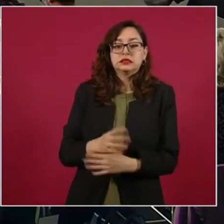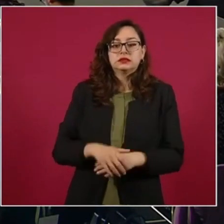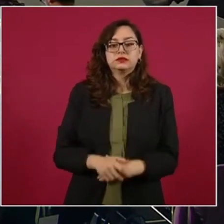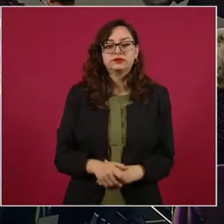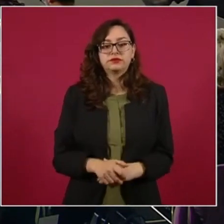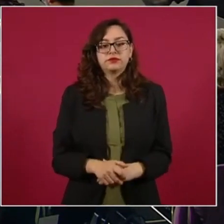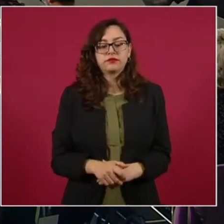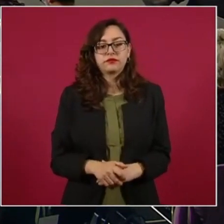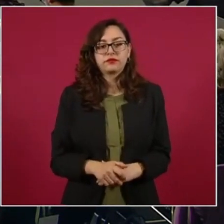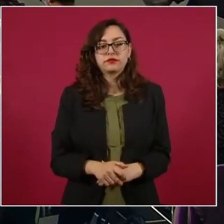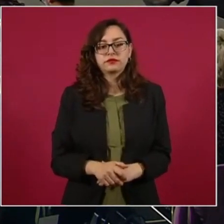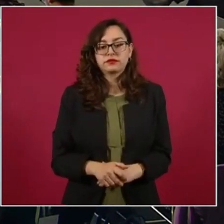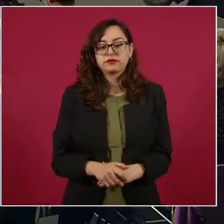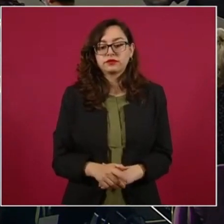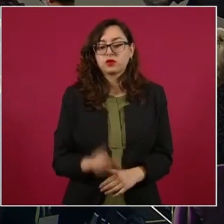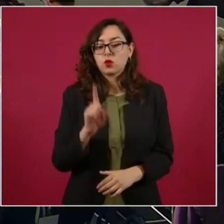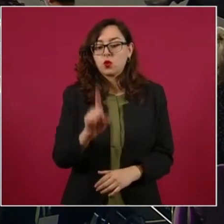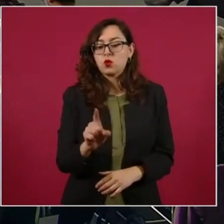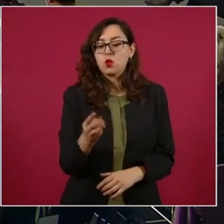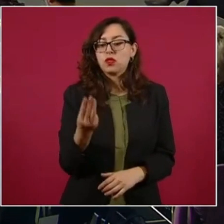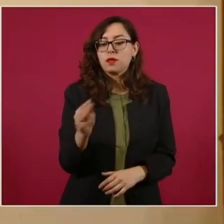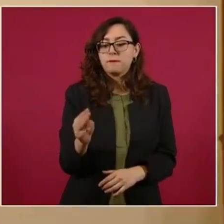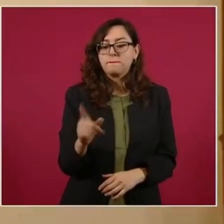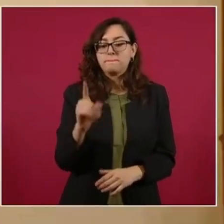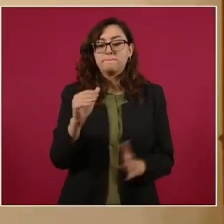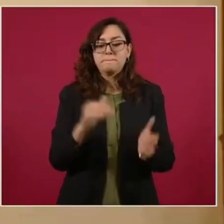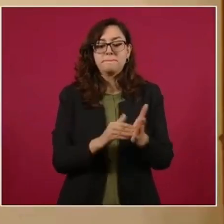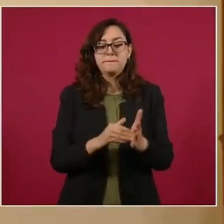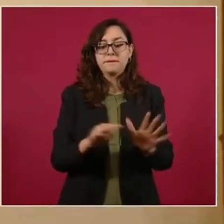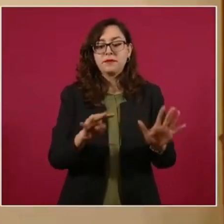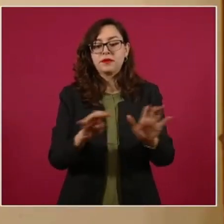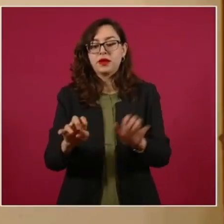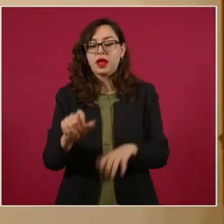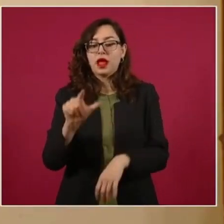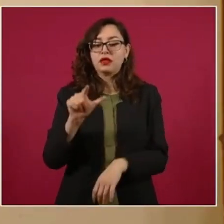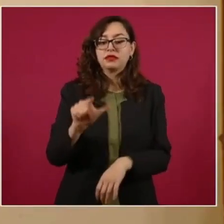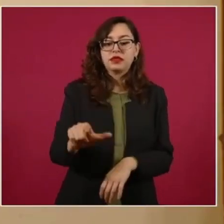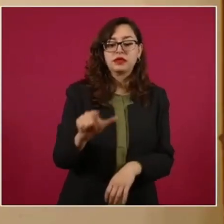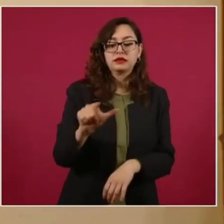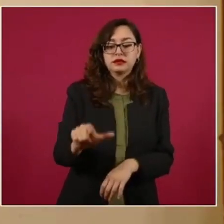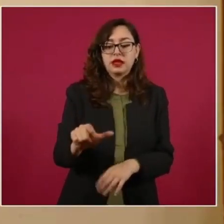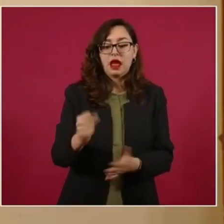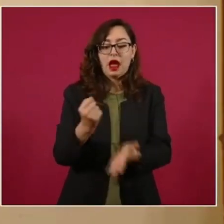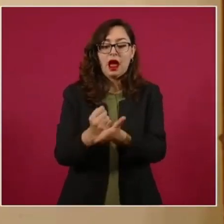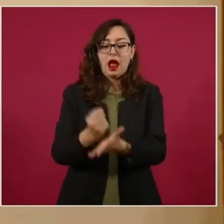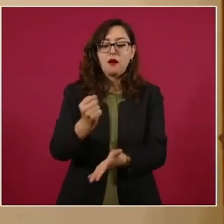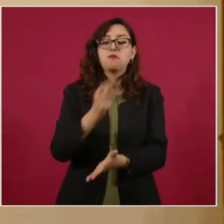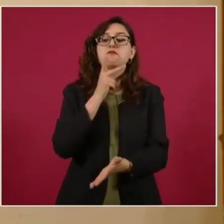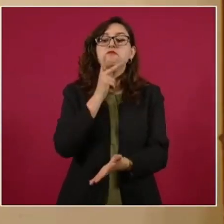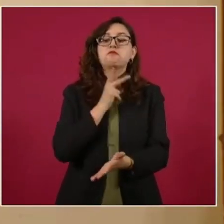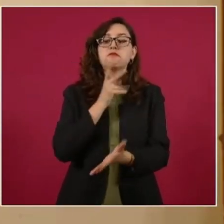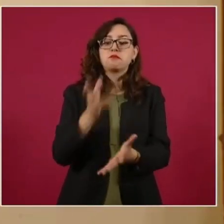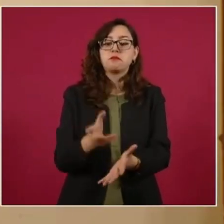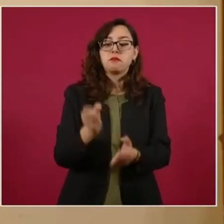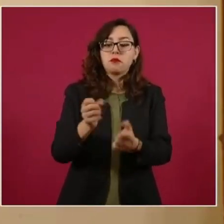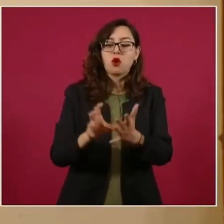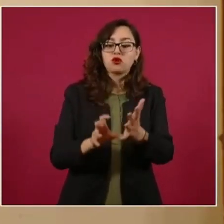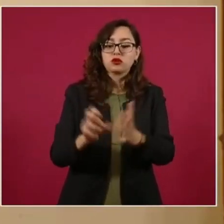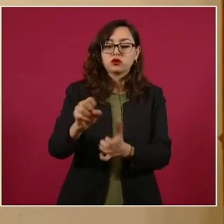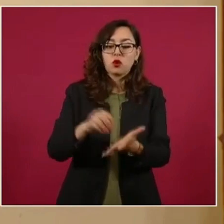adquiridos antes del 1 de mayo de 1917, fecha en que se promulgó la actual